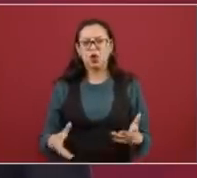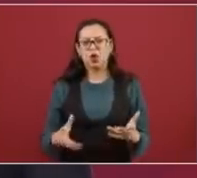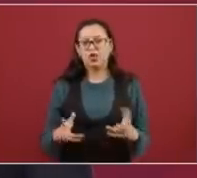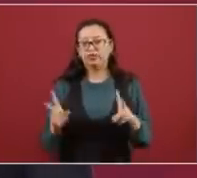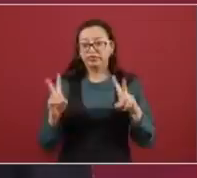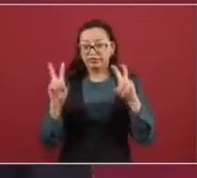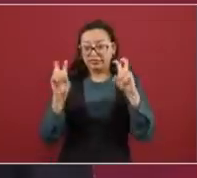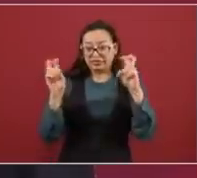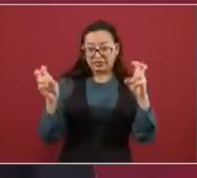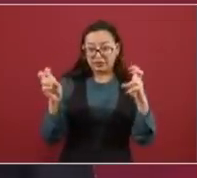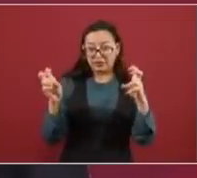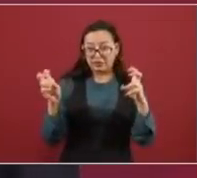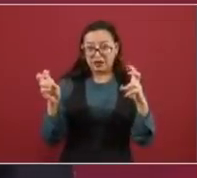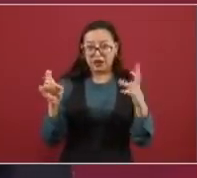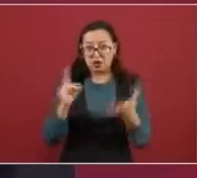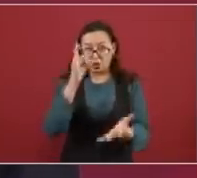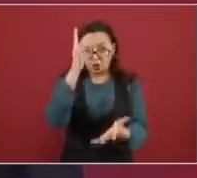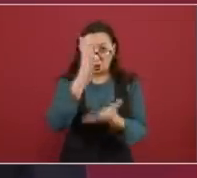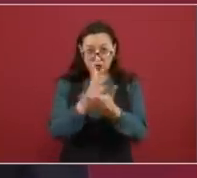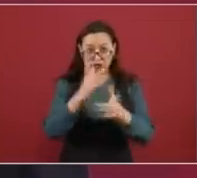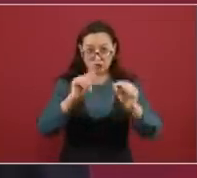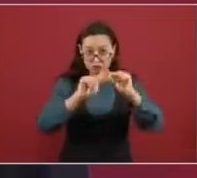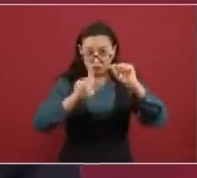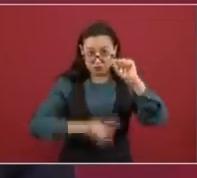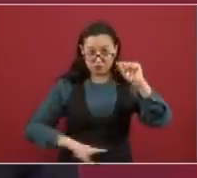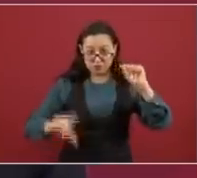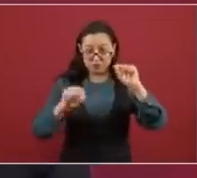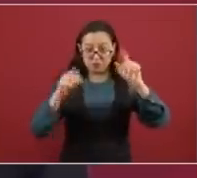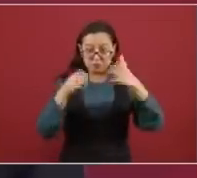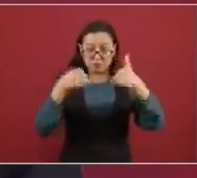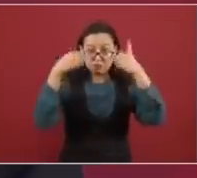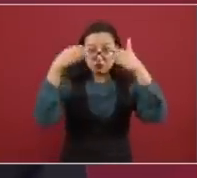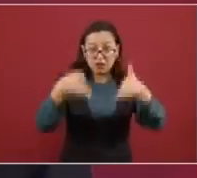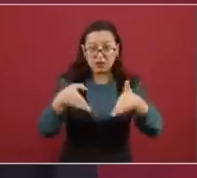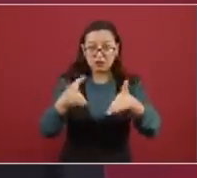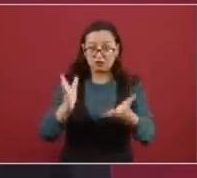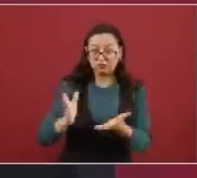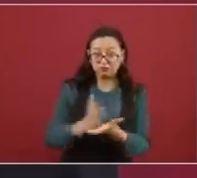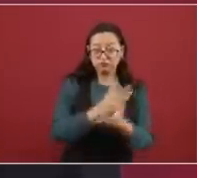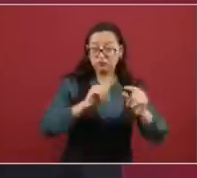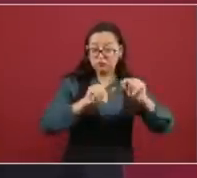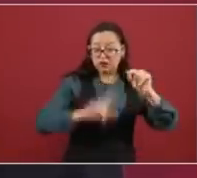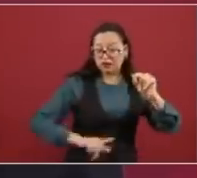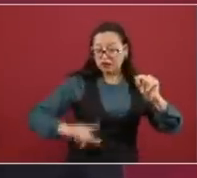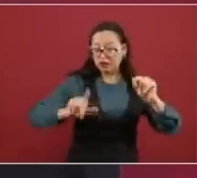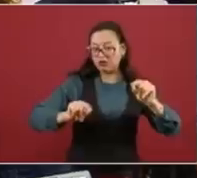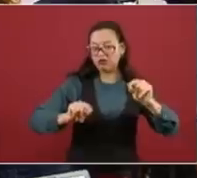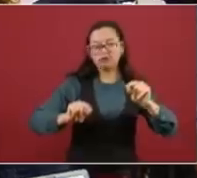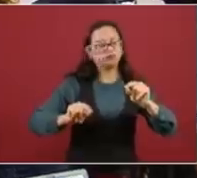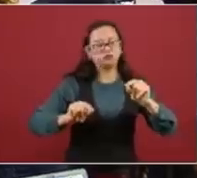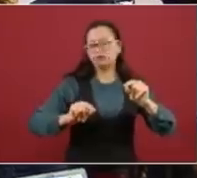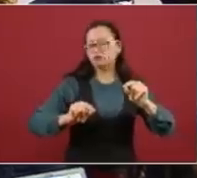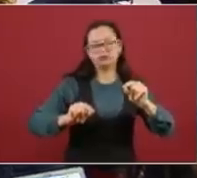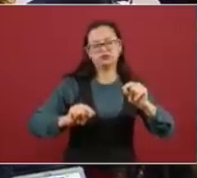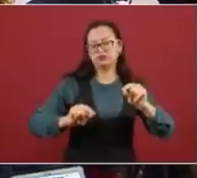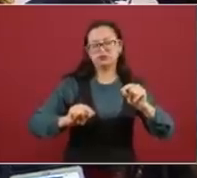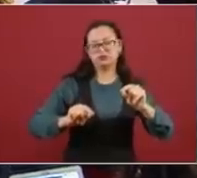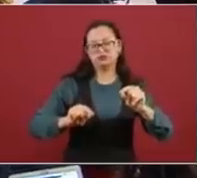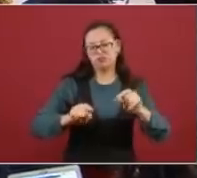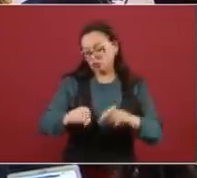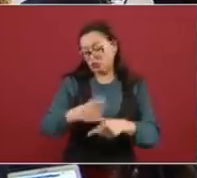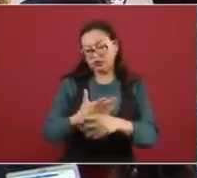solo de México, como lo has expresado. Es